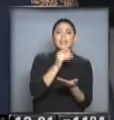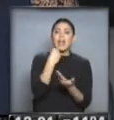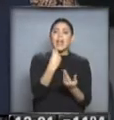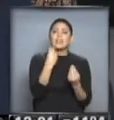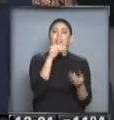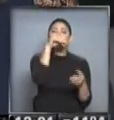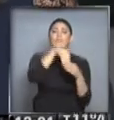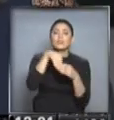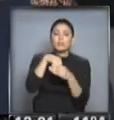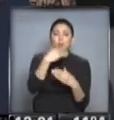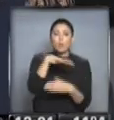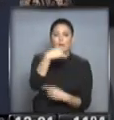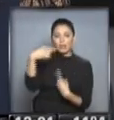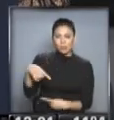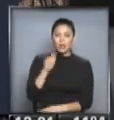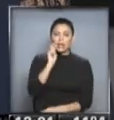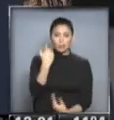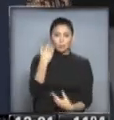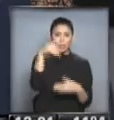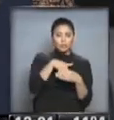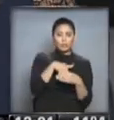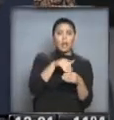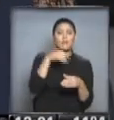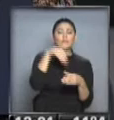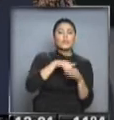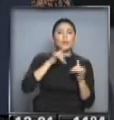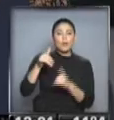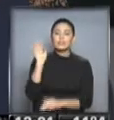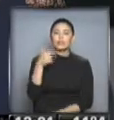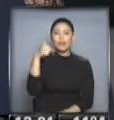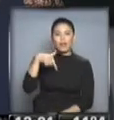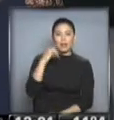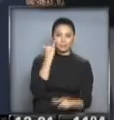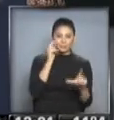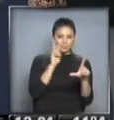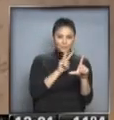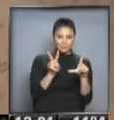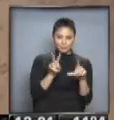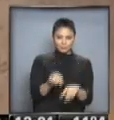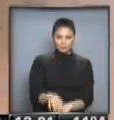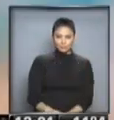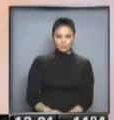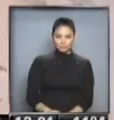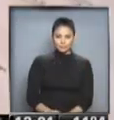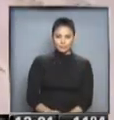cada uno de los distritos, quiénes pueden votar, qué pasa con el voto de los chicos jóvenes. Todo eso se los respondemos en esta nota.